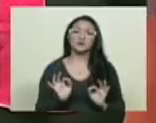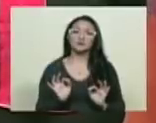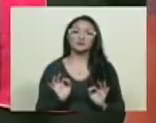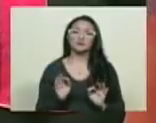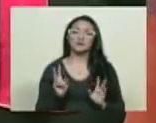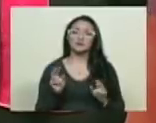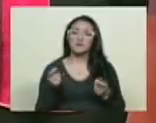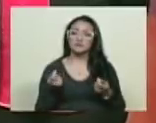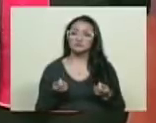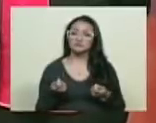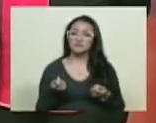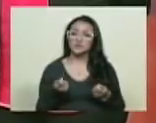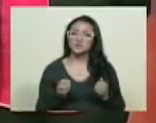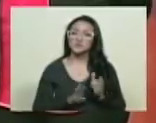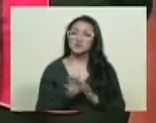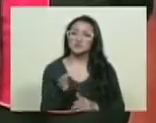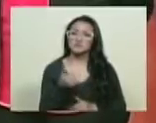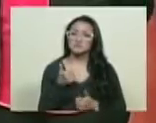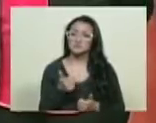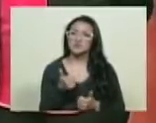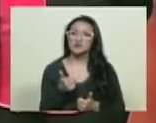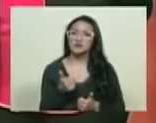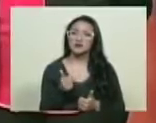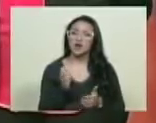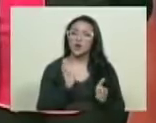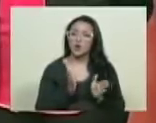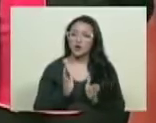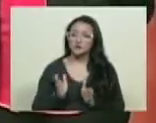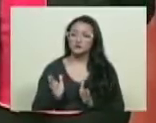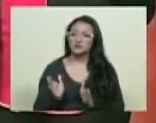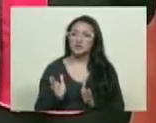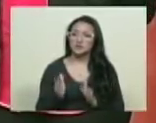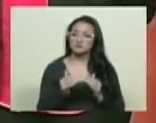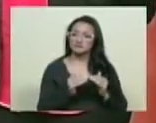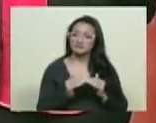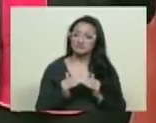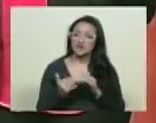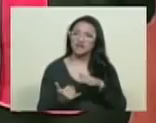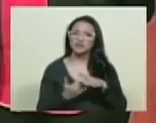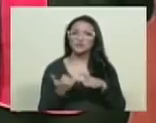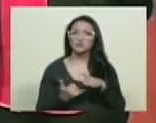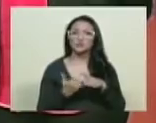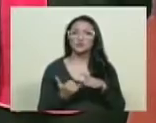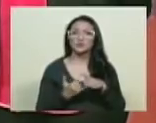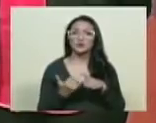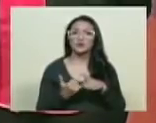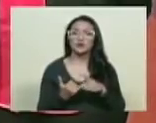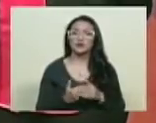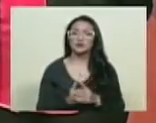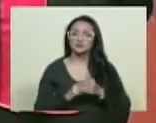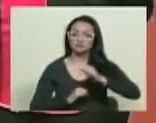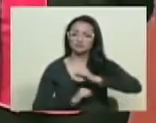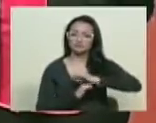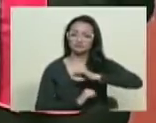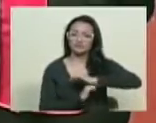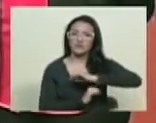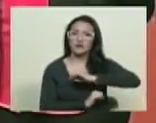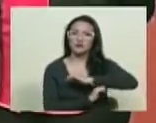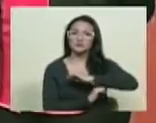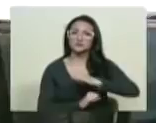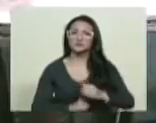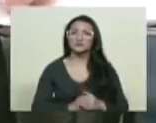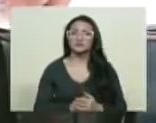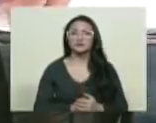arrancado muy bien toda esta etapa de organización y establecimiento institucional de las bases de la cripto moneda